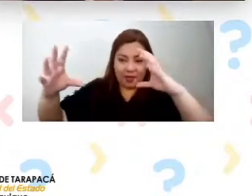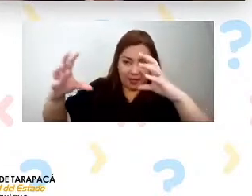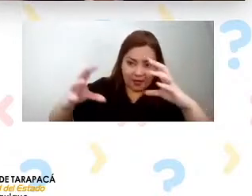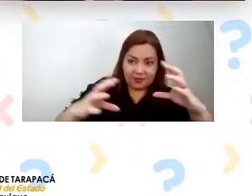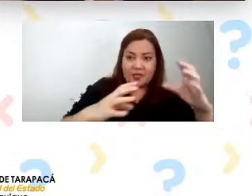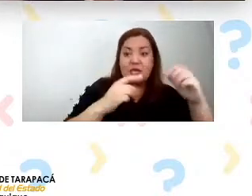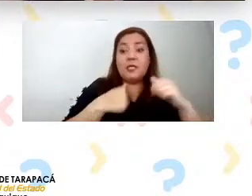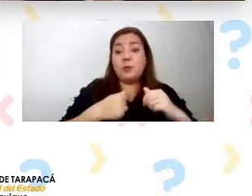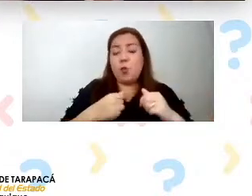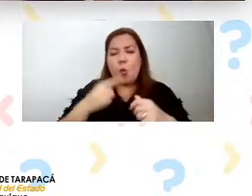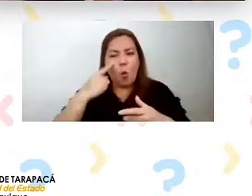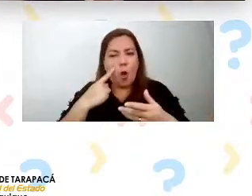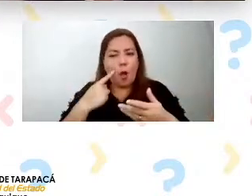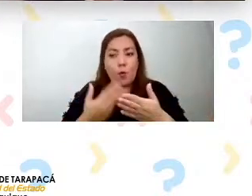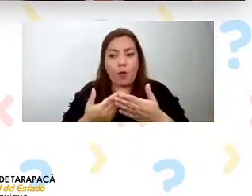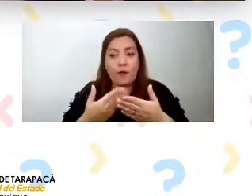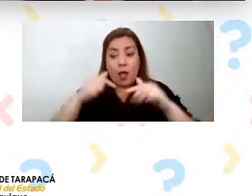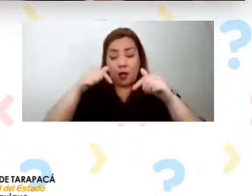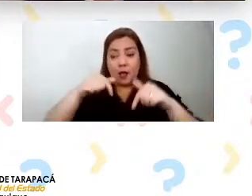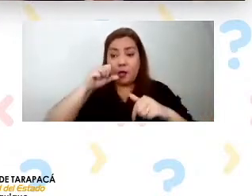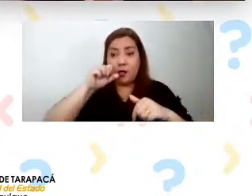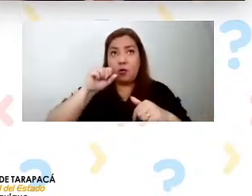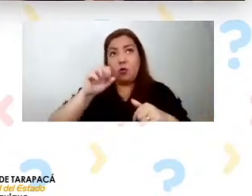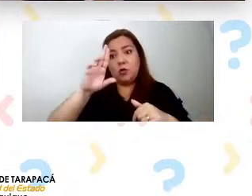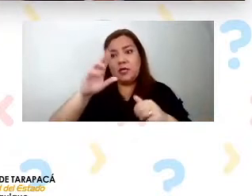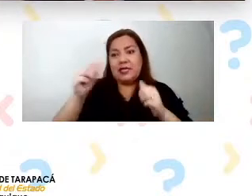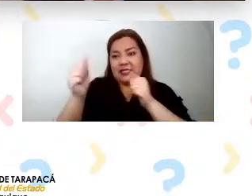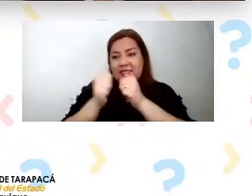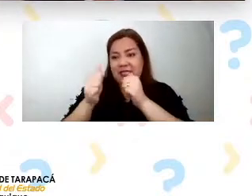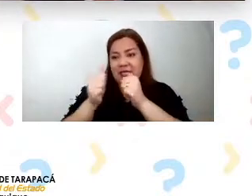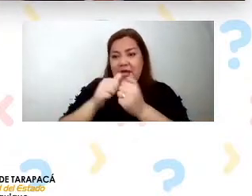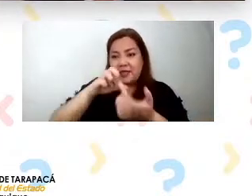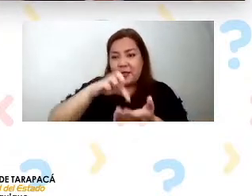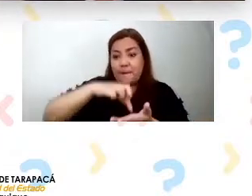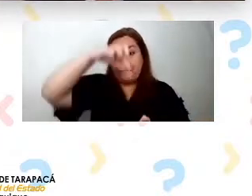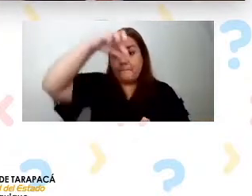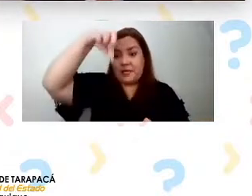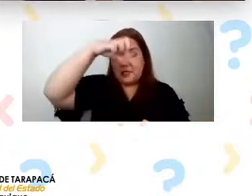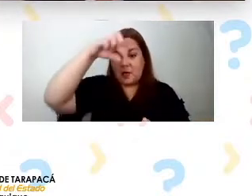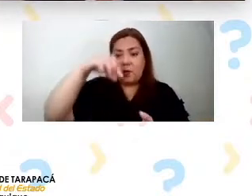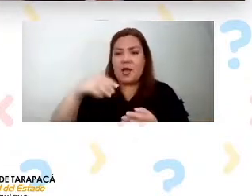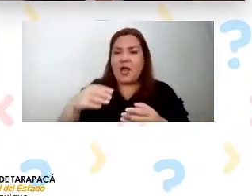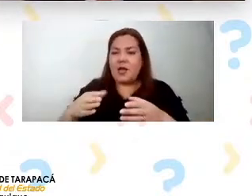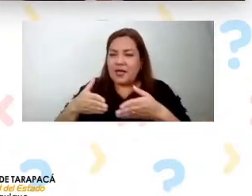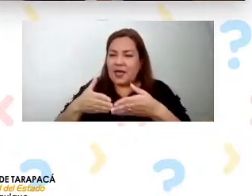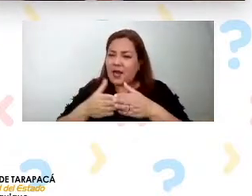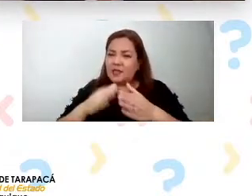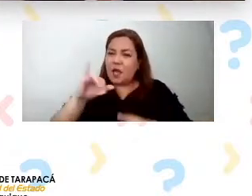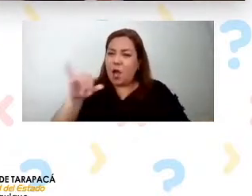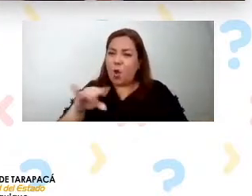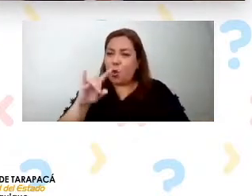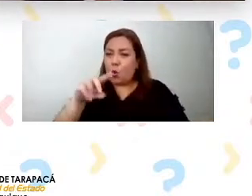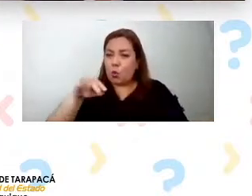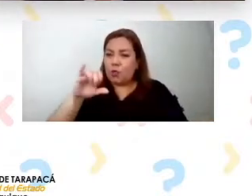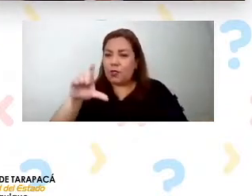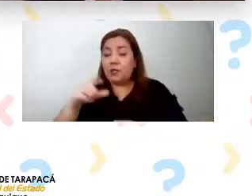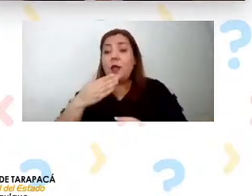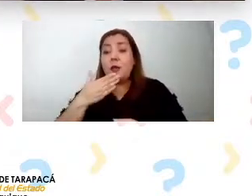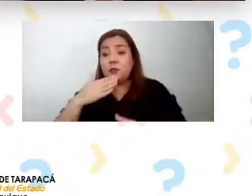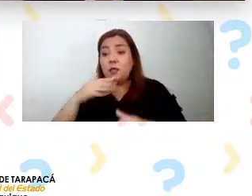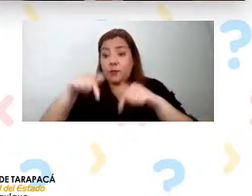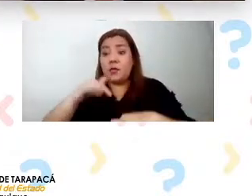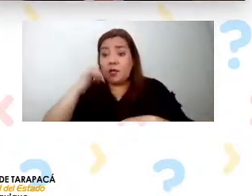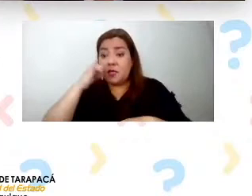un muestreo en el norte, cerca de Pisagua, en la Caleta Junín, acá también en Iquique, al interior